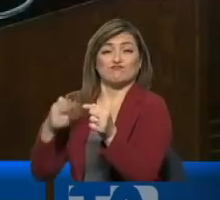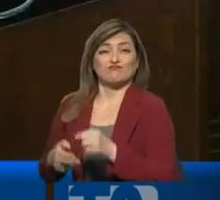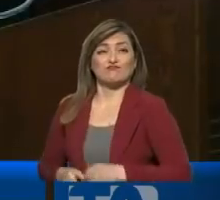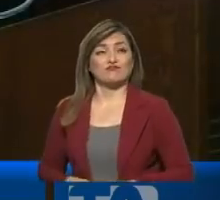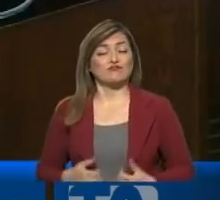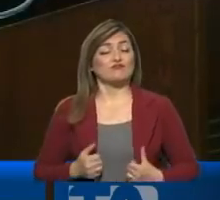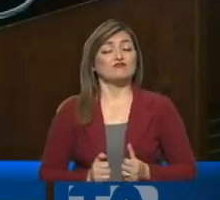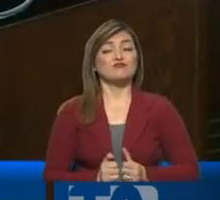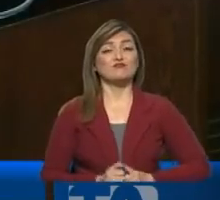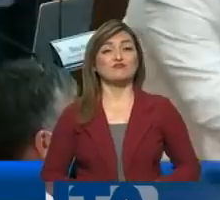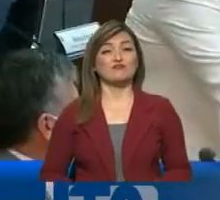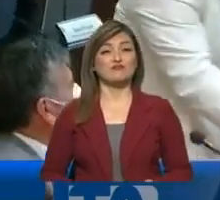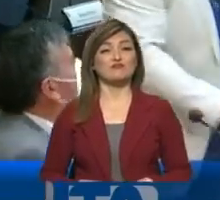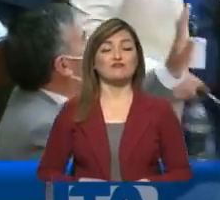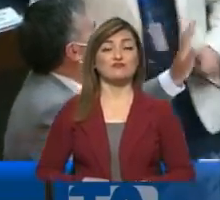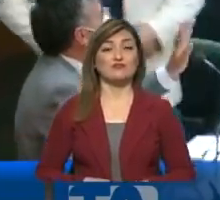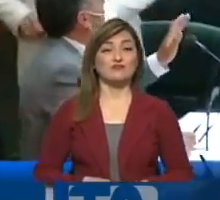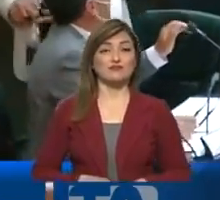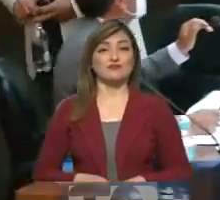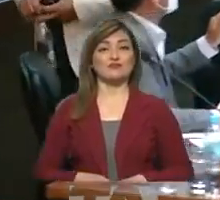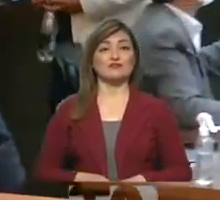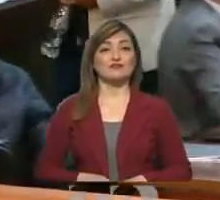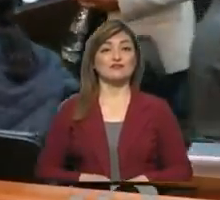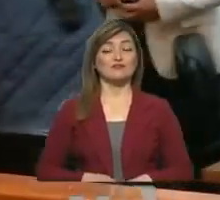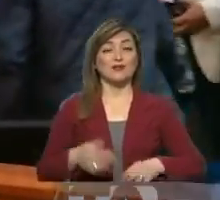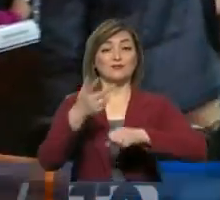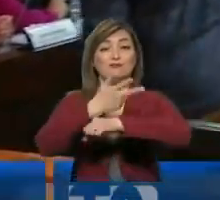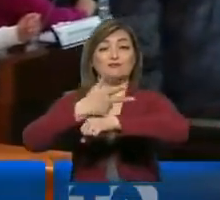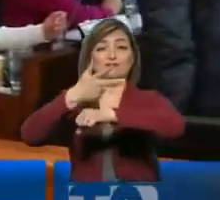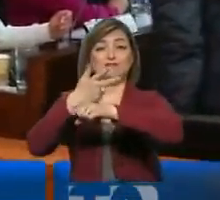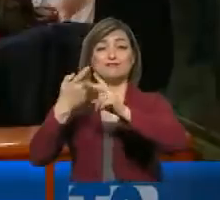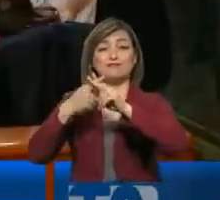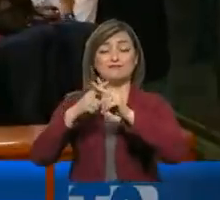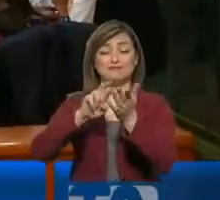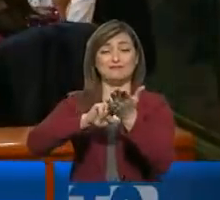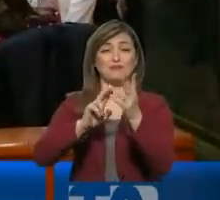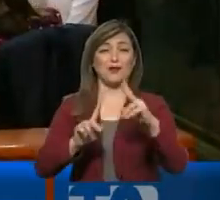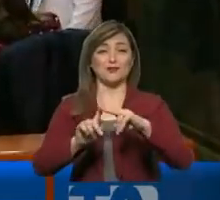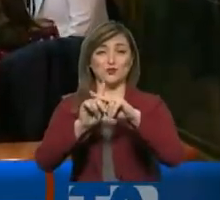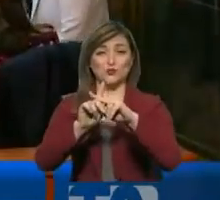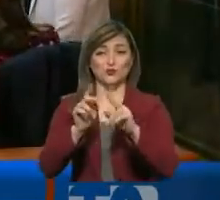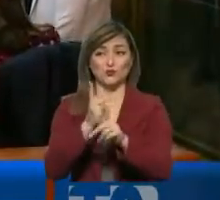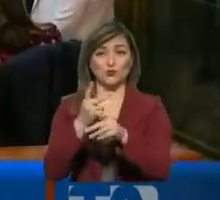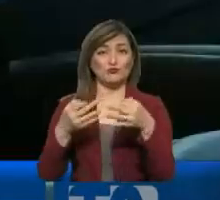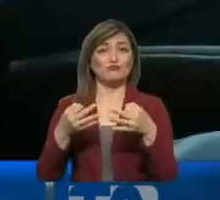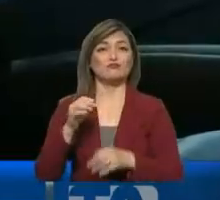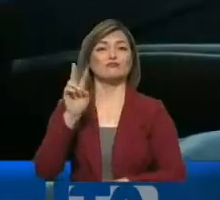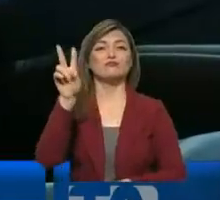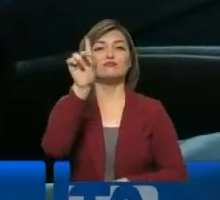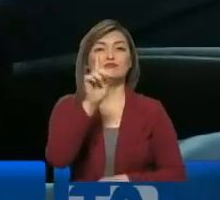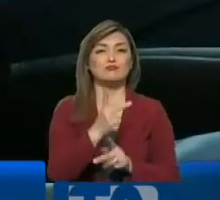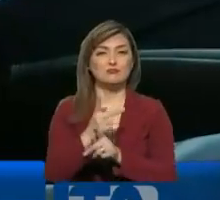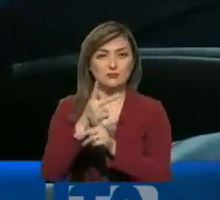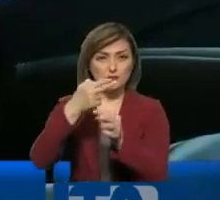el retiro de mi denuncia a través del desistimiento. Lo hizo después de más de 3 horas de iniciada la sesión extraordinaria del cuerpo edilicio con los 21